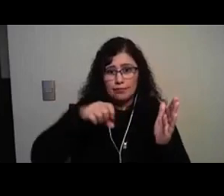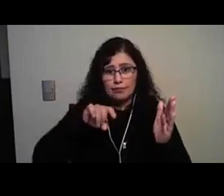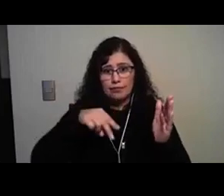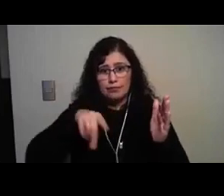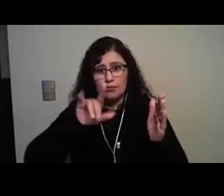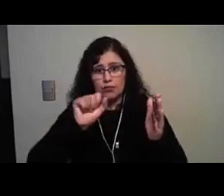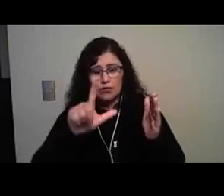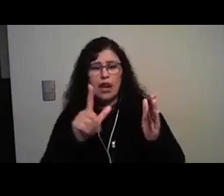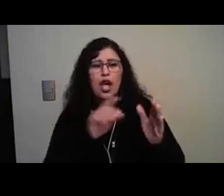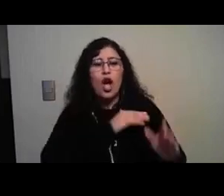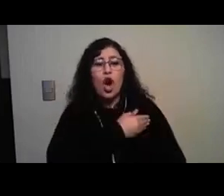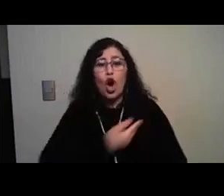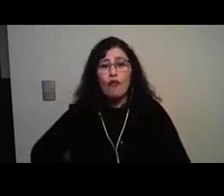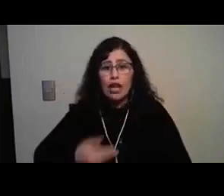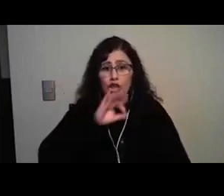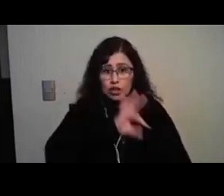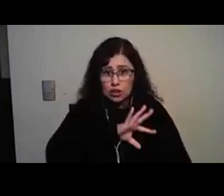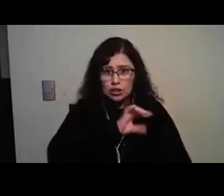de Chile y el segundo es